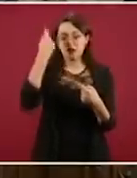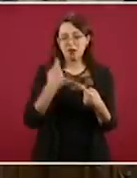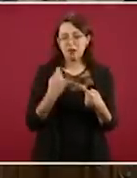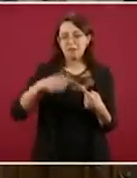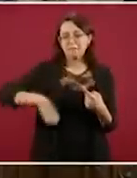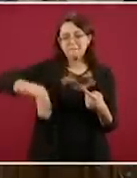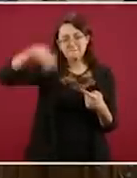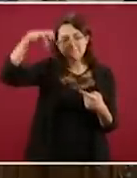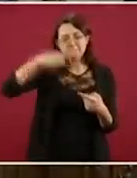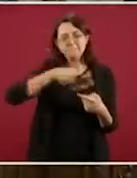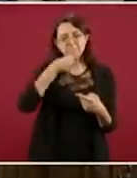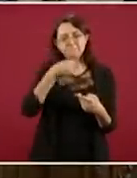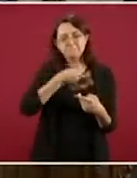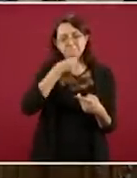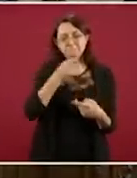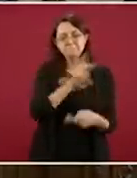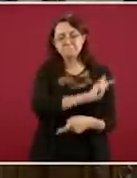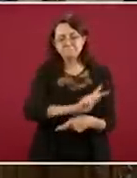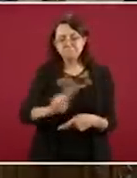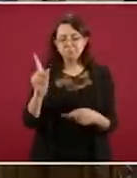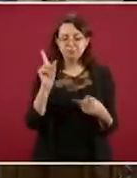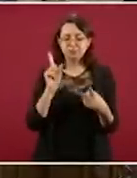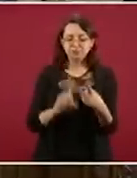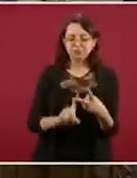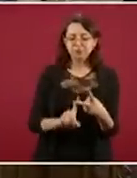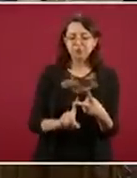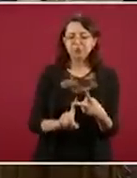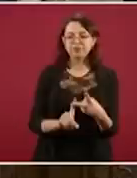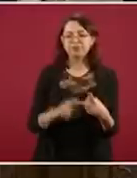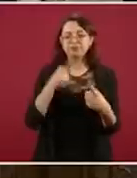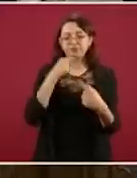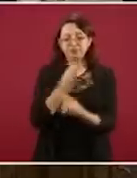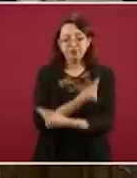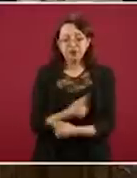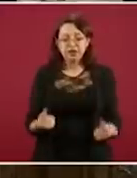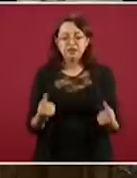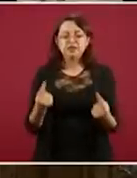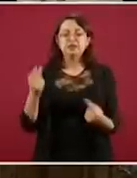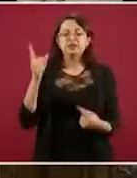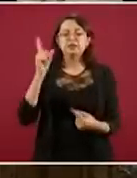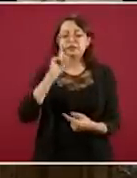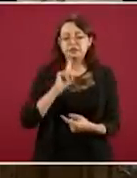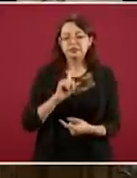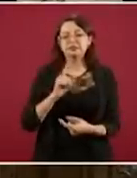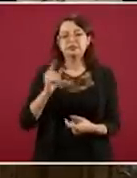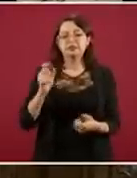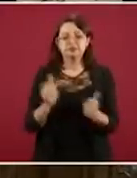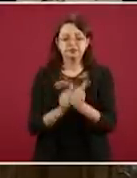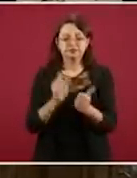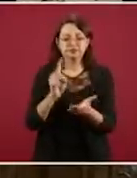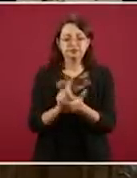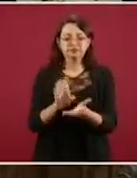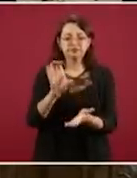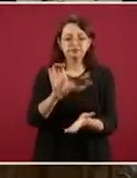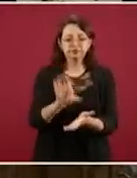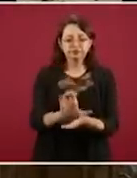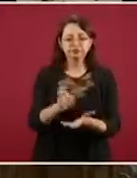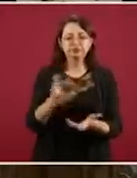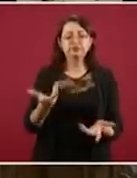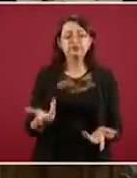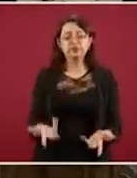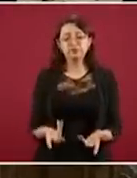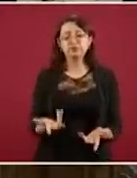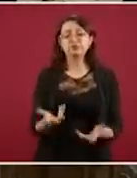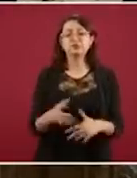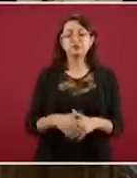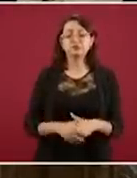para todos los adultos mayores, la pensión a niñas, niños con discapacidad, pues es